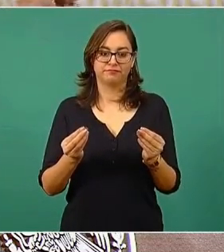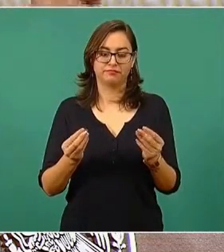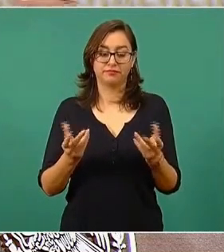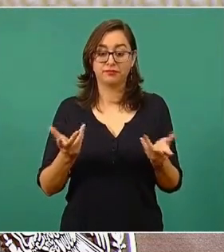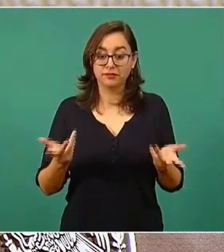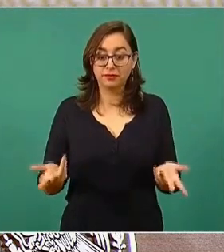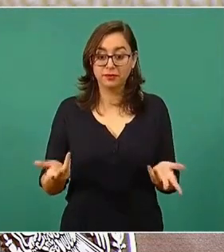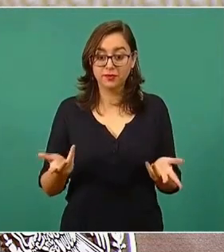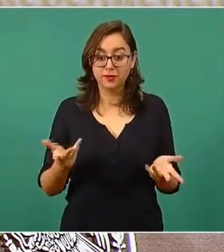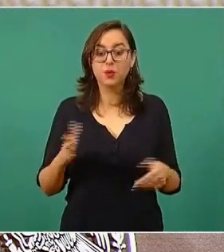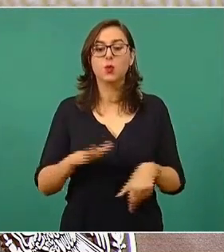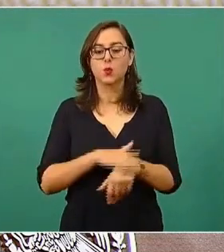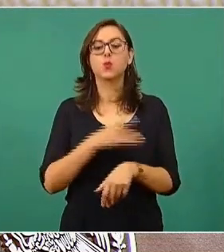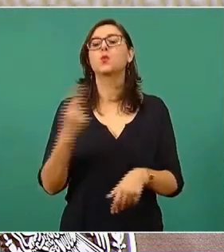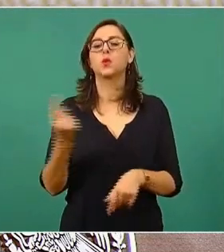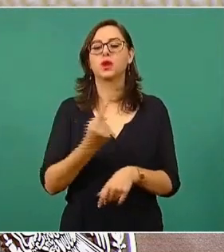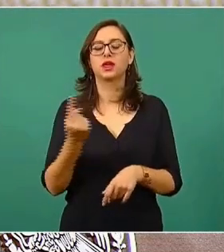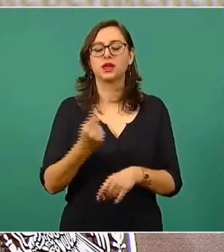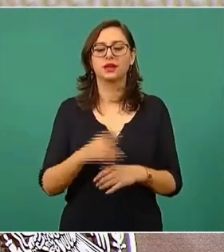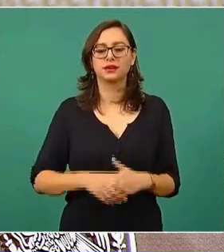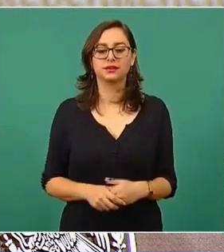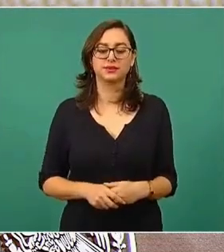Y era por eso,